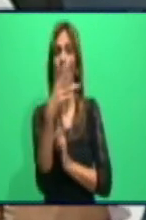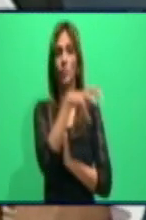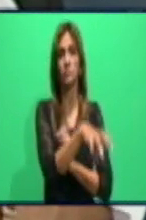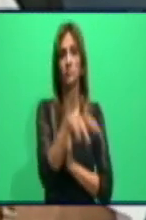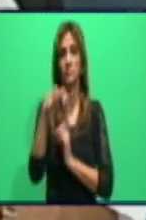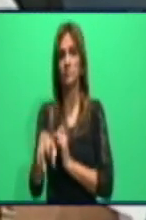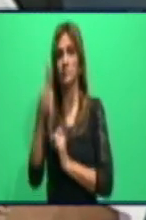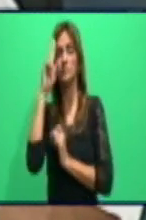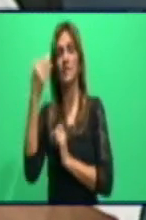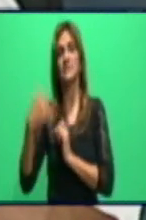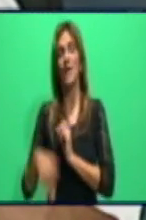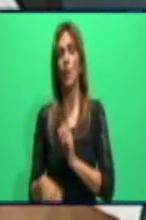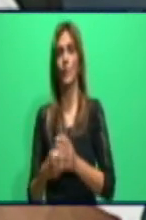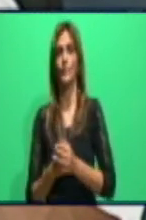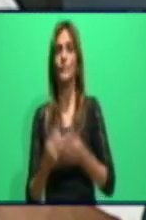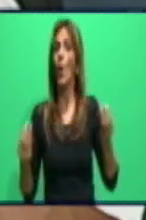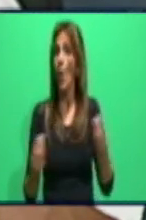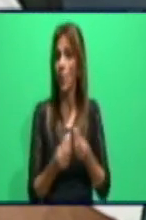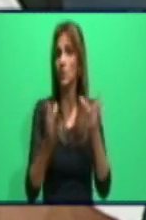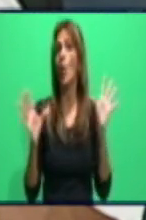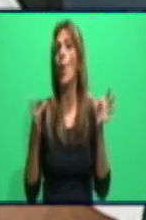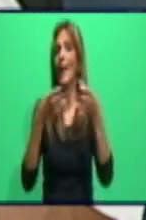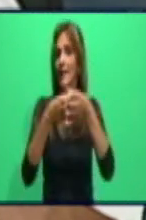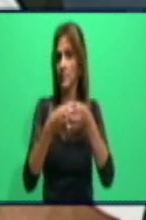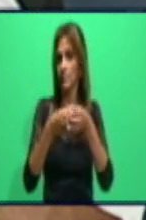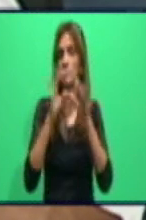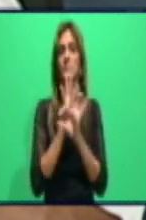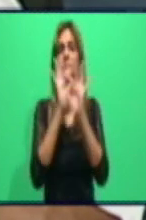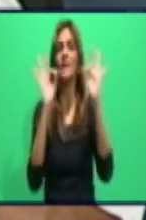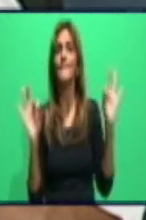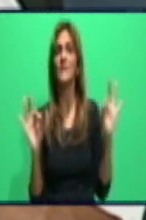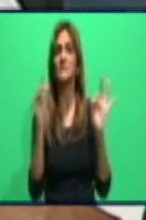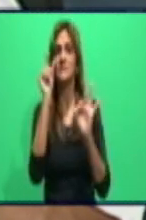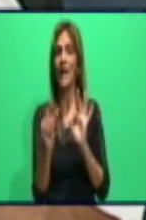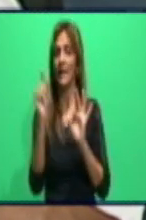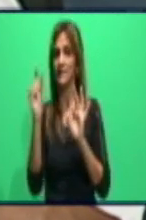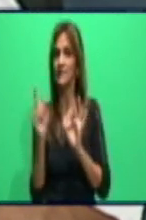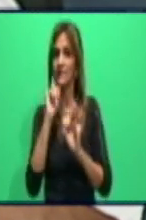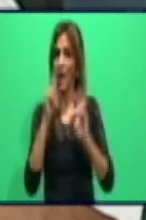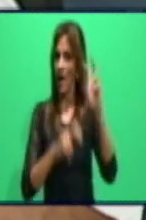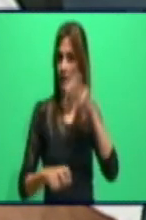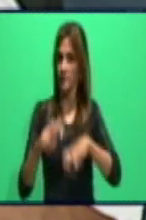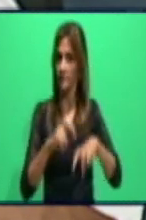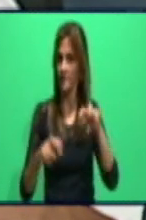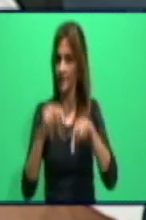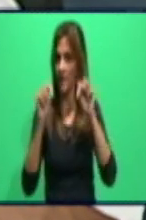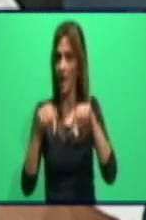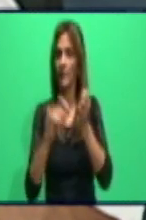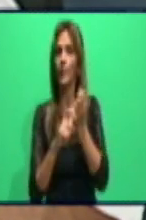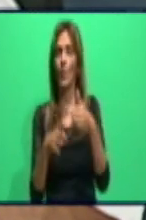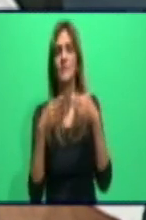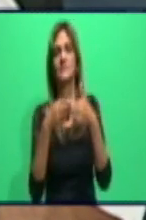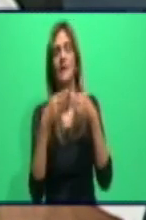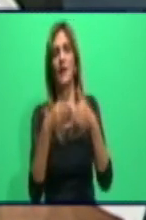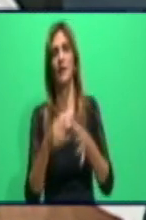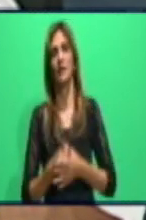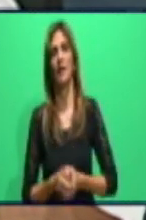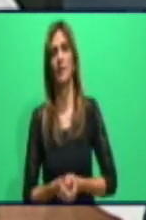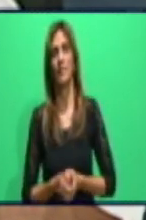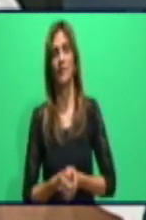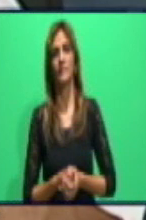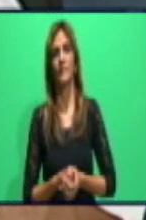expertos que nos han estado acompañando durante todo este proceso del cei heavy teniendo en cuenta sobre todo